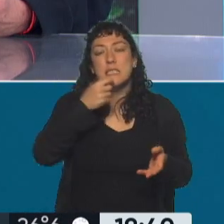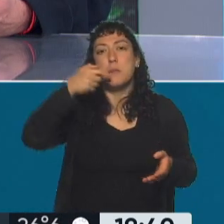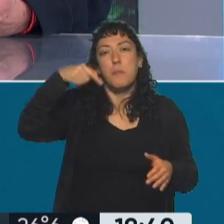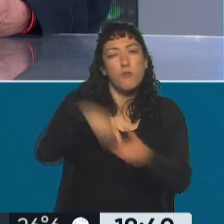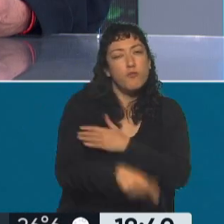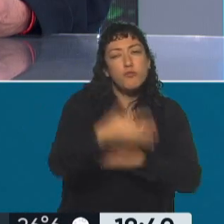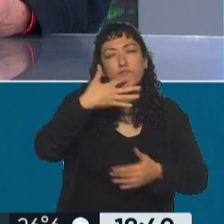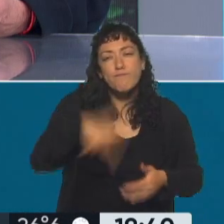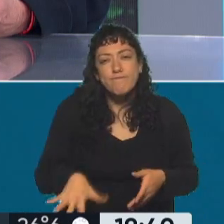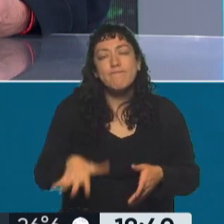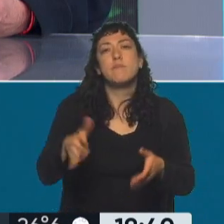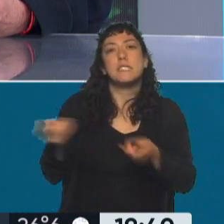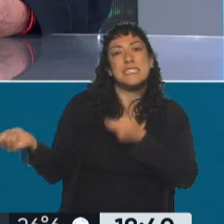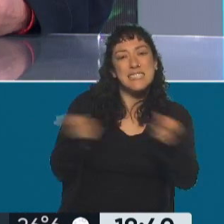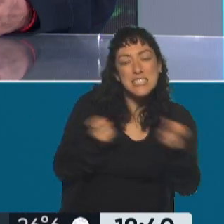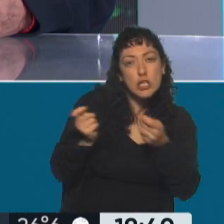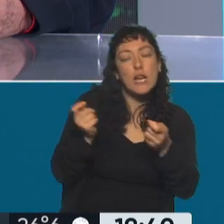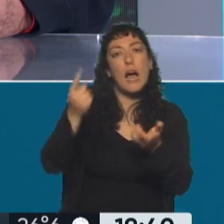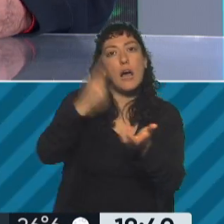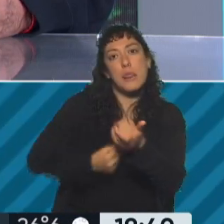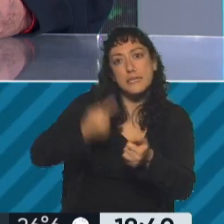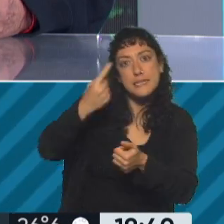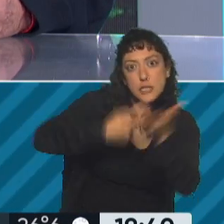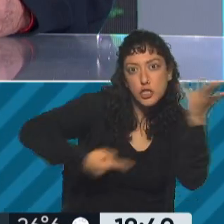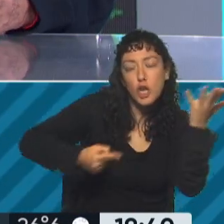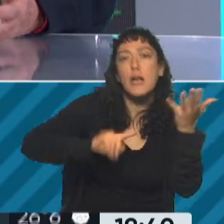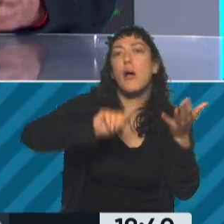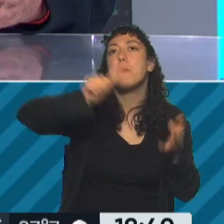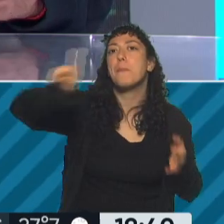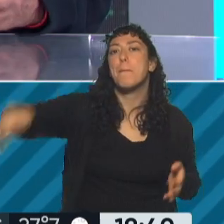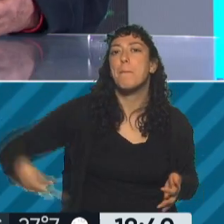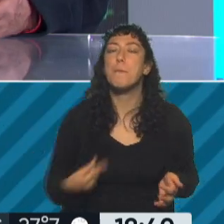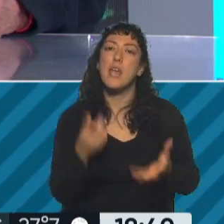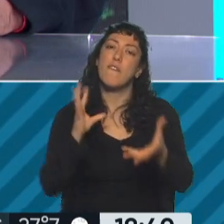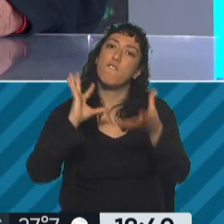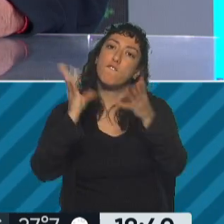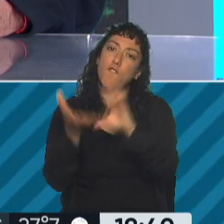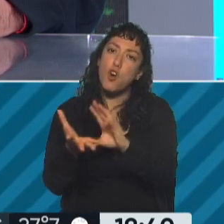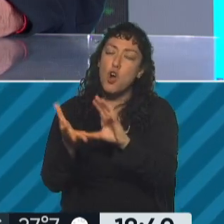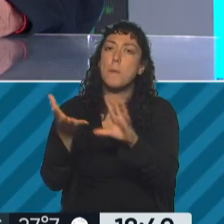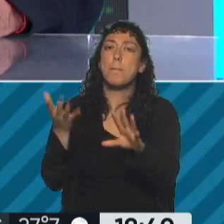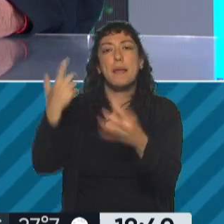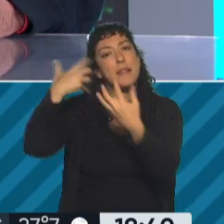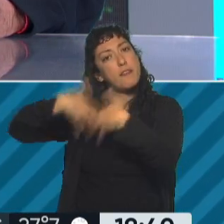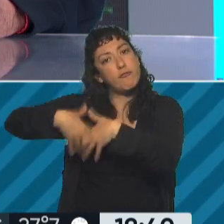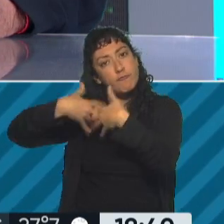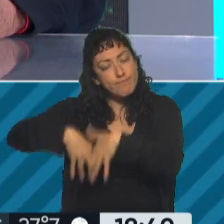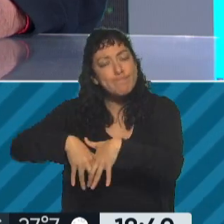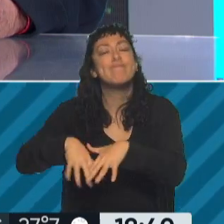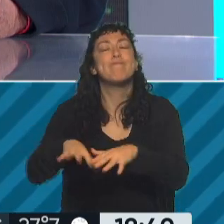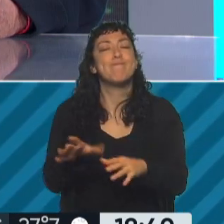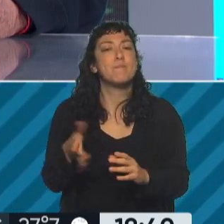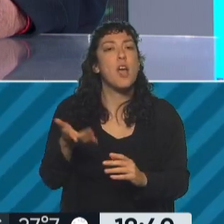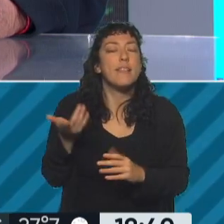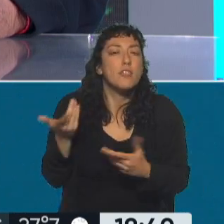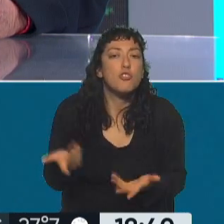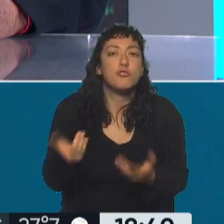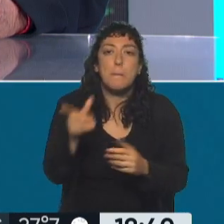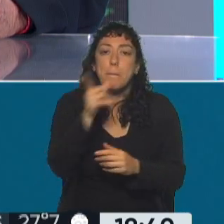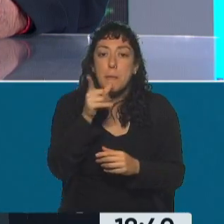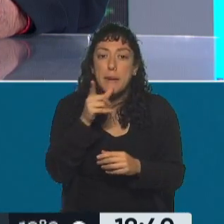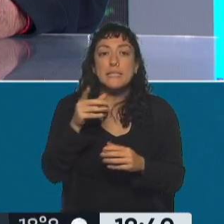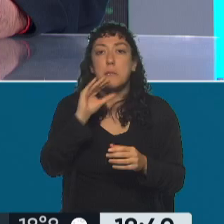planteando correctamente los temas de la Argentina. Me parece que también le ha dado una dinámica a este gobierno en